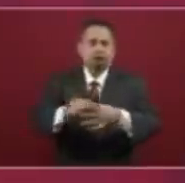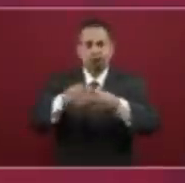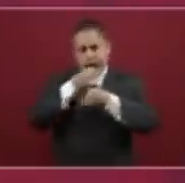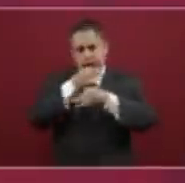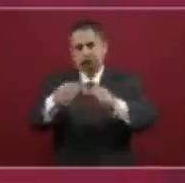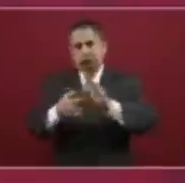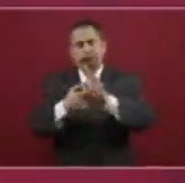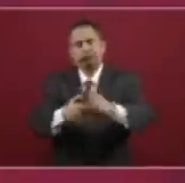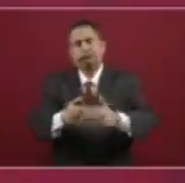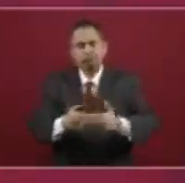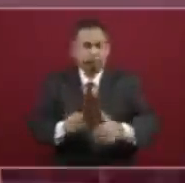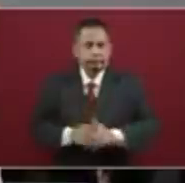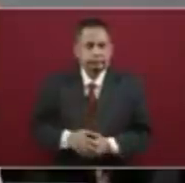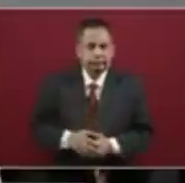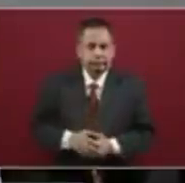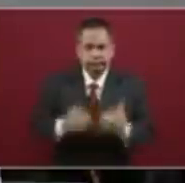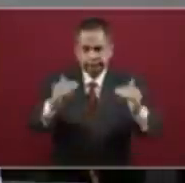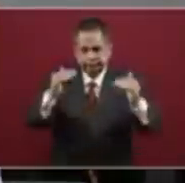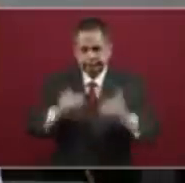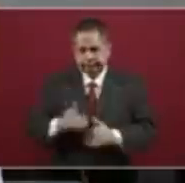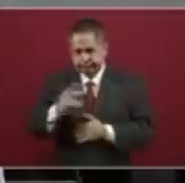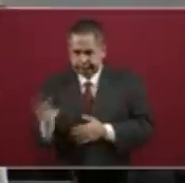Y ahora sí, abrimos.